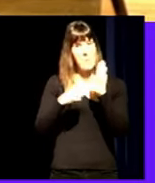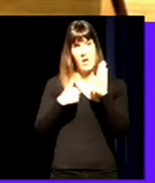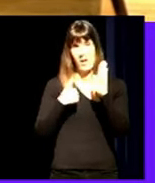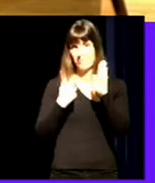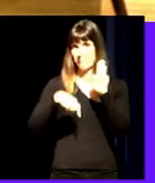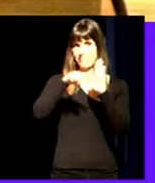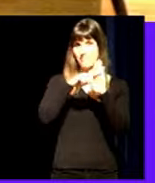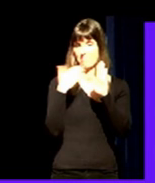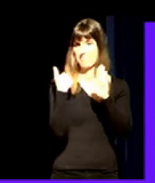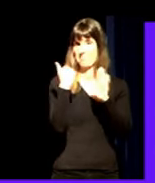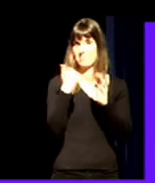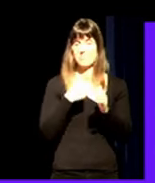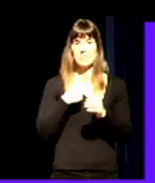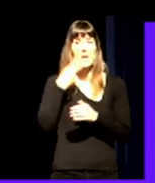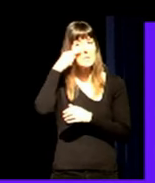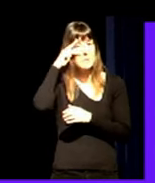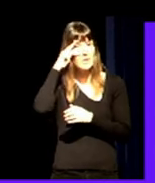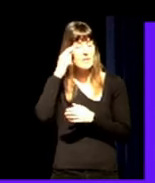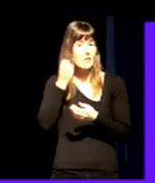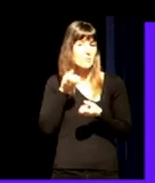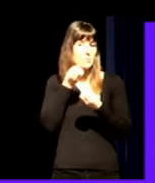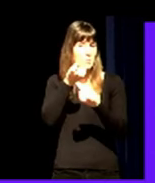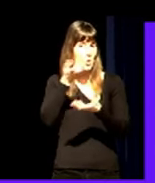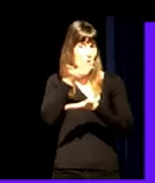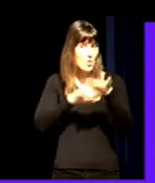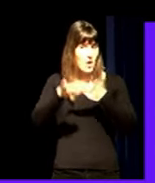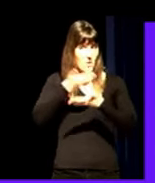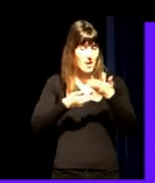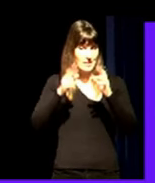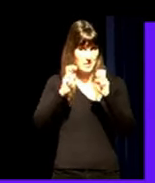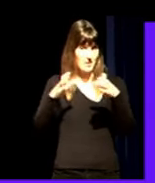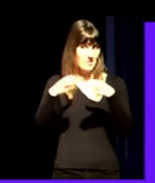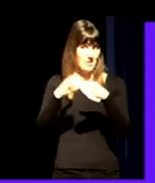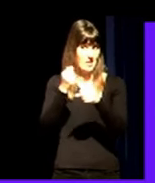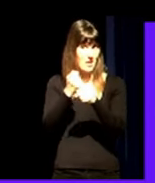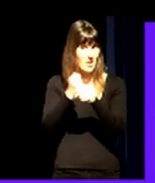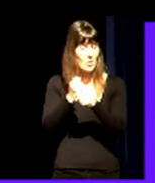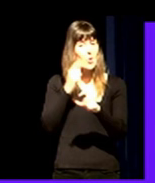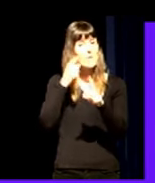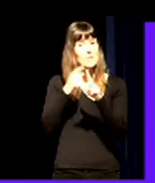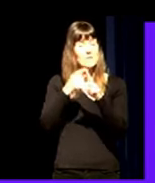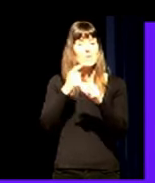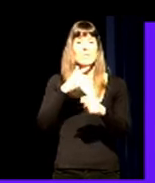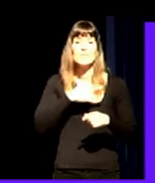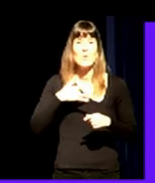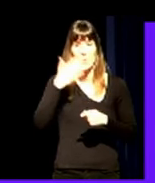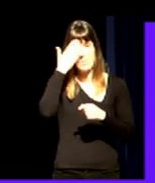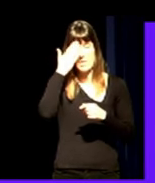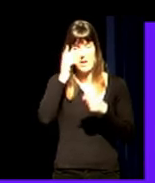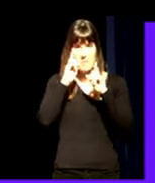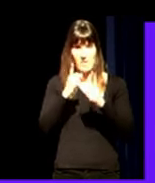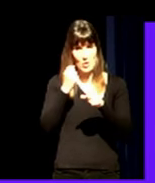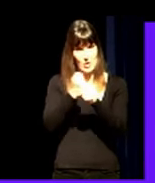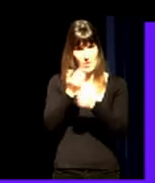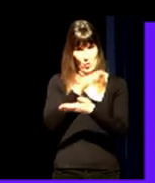pues un granito de arena respecto a este trabajo colectivo de prevención de la salud mental.